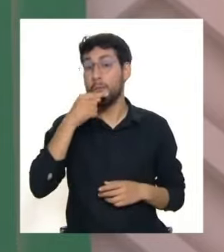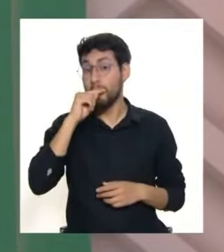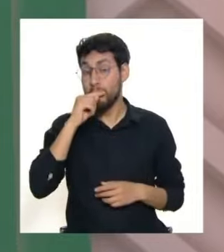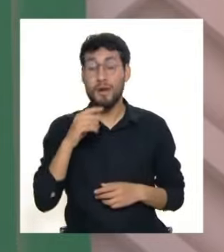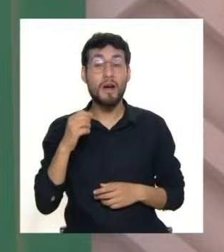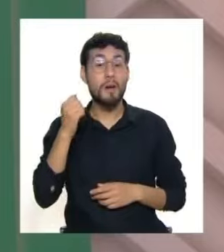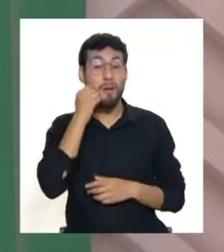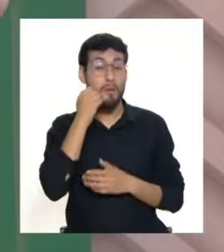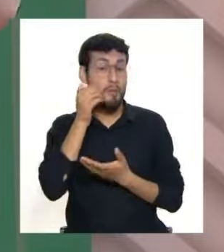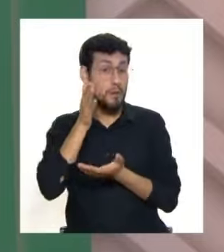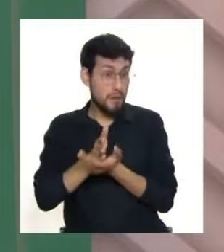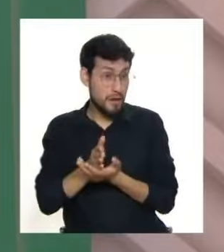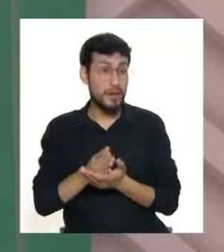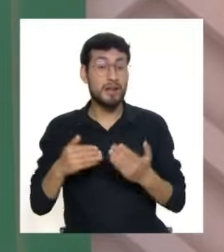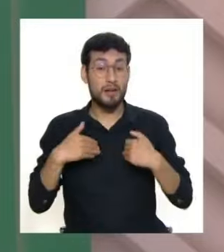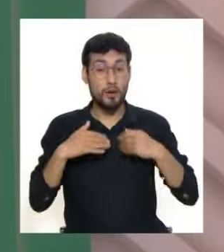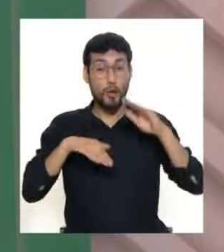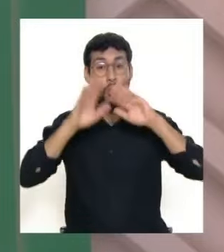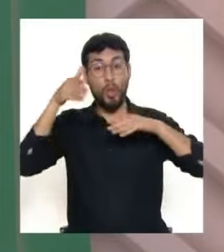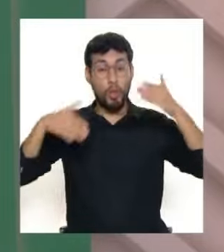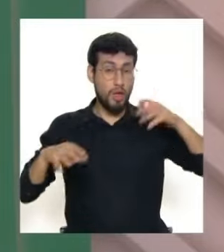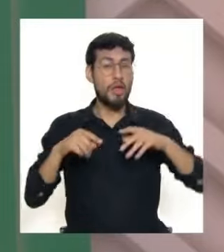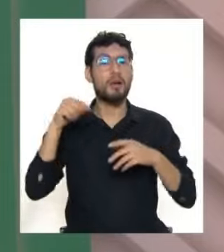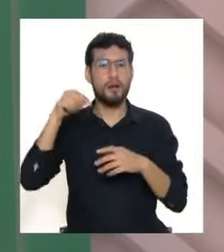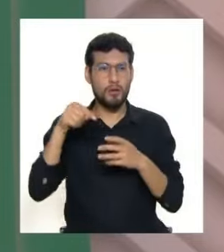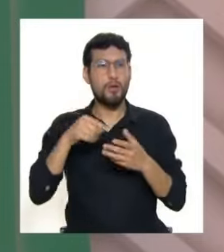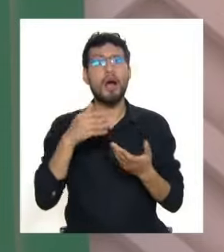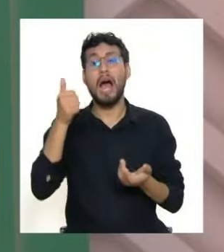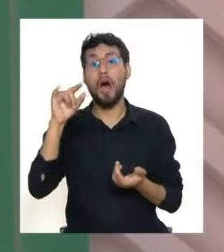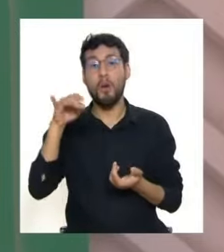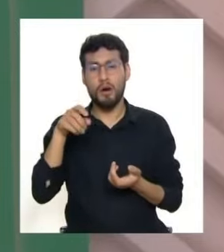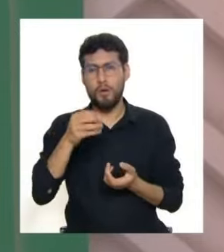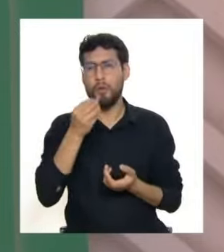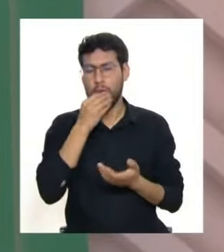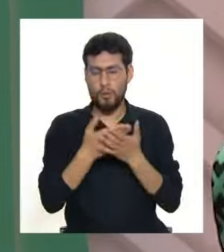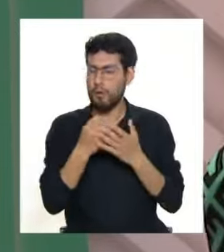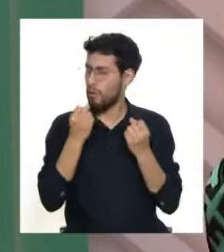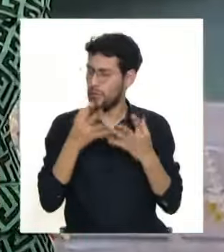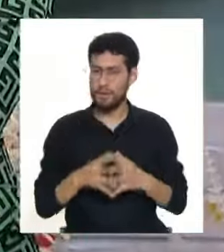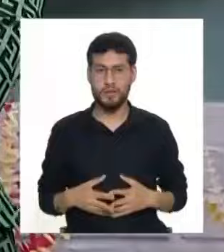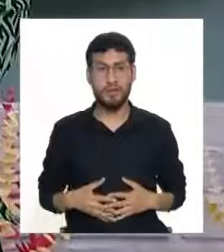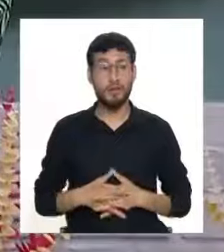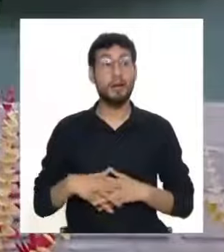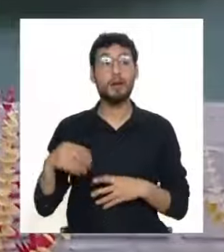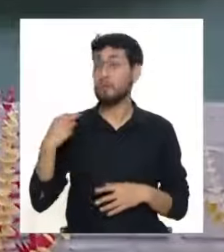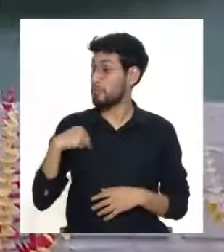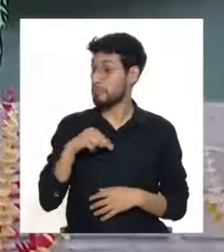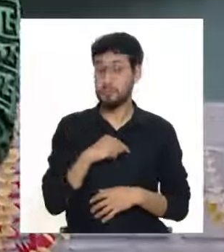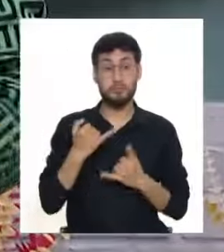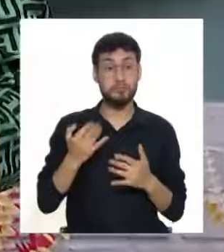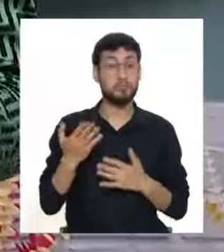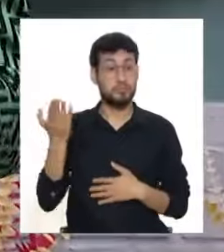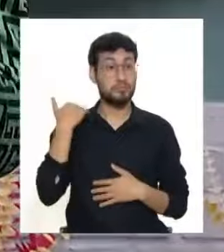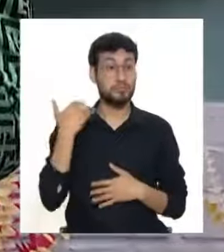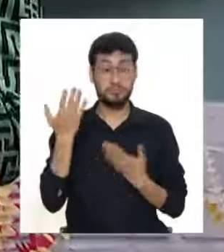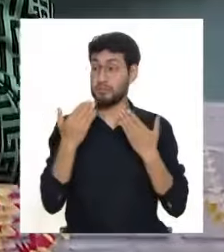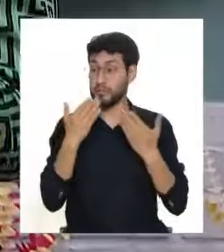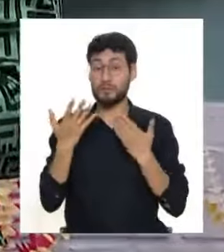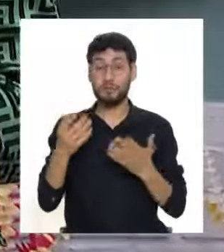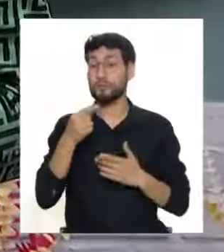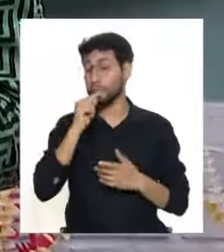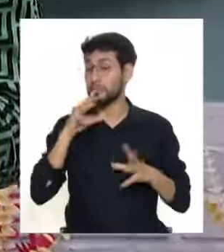la menopausia, que tienen alteraciones hormonales, se considera el aguaje un alimento por excelencia. De hecho, que nosotros hace algunos días hablamos sobre